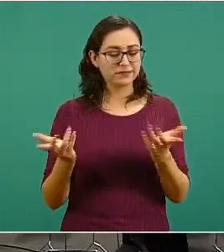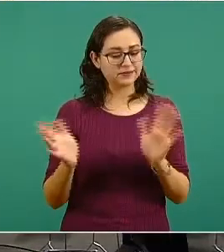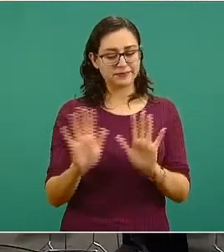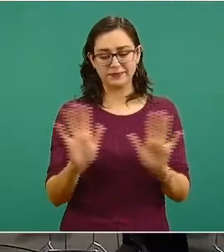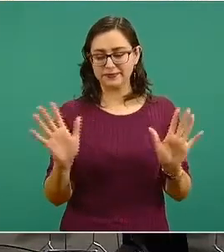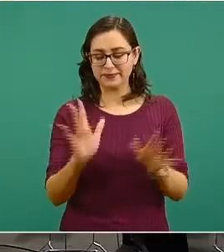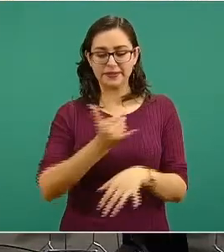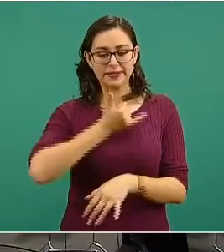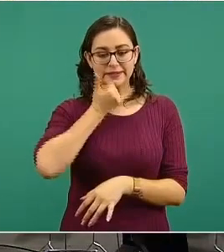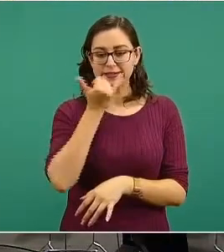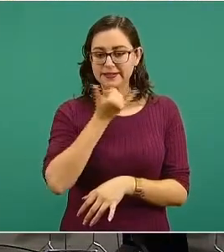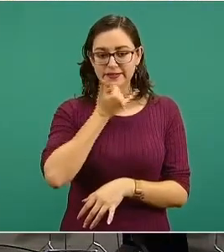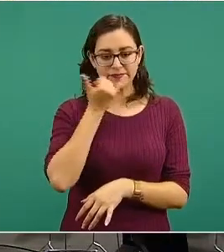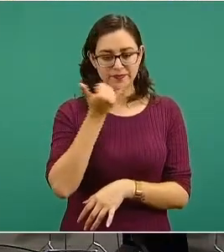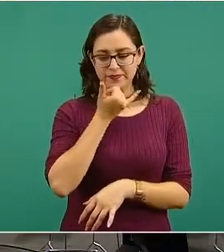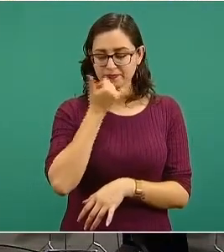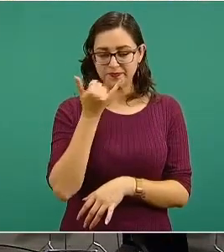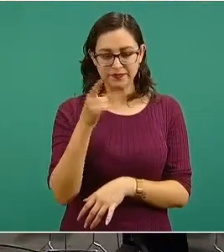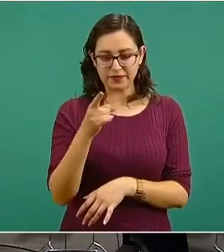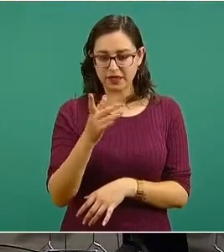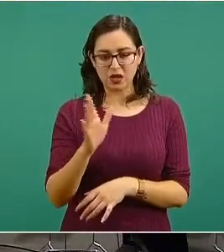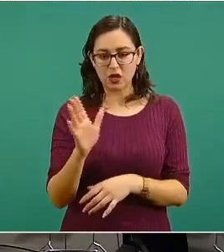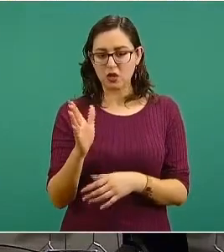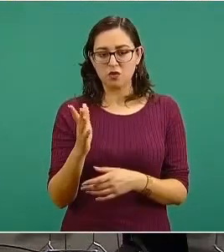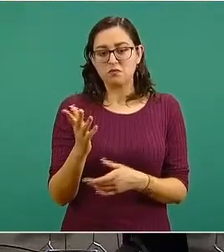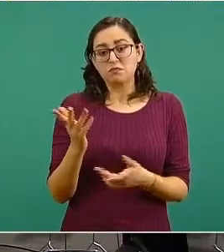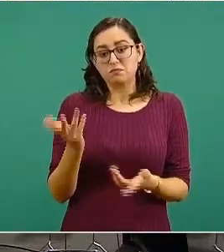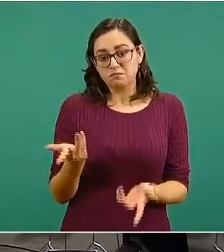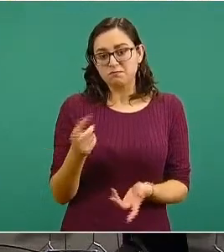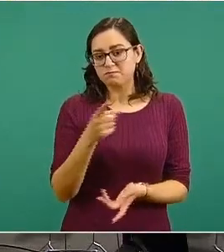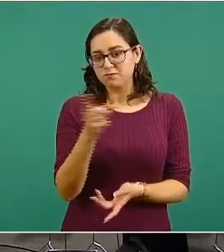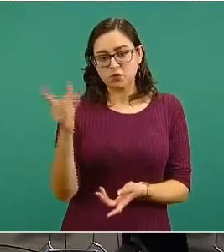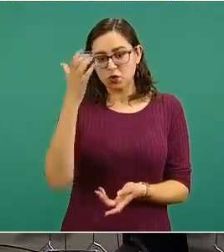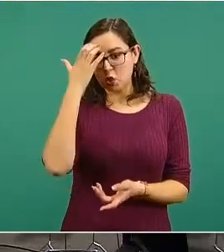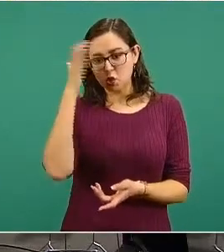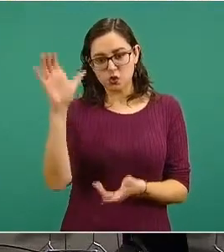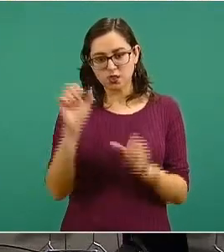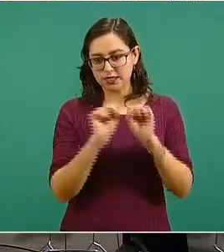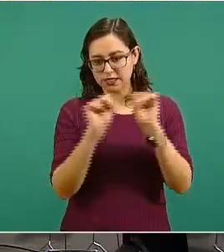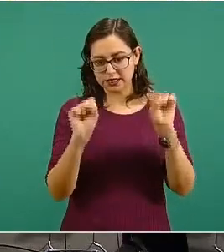nos dice es un tanto desconocimiento del Sistema Nacional de Salud.